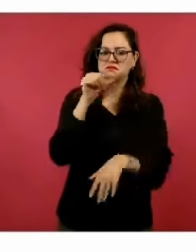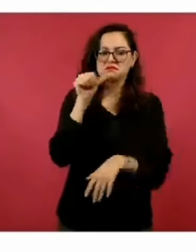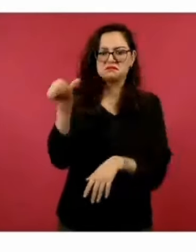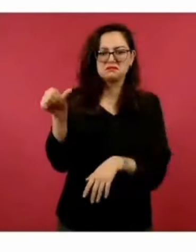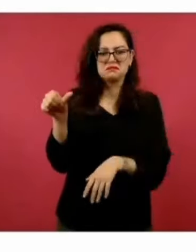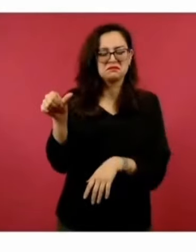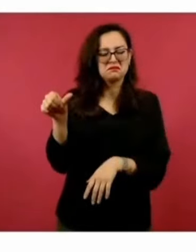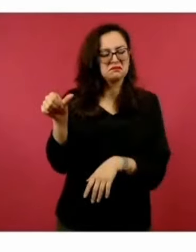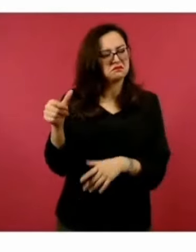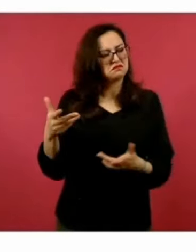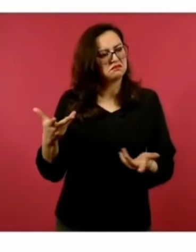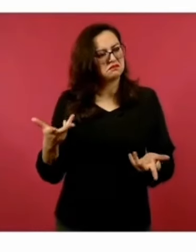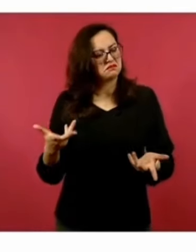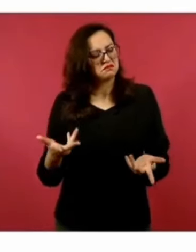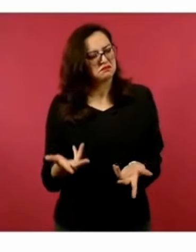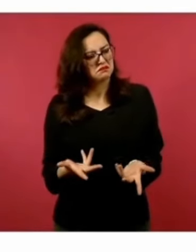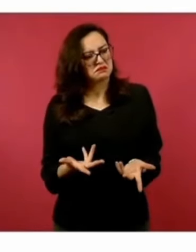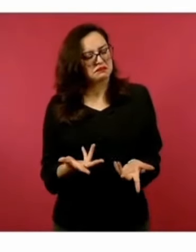este